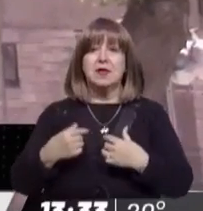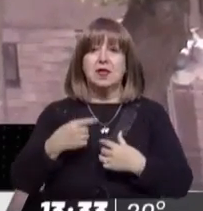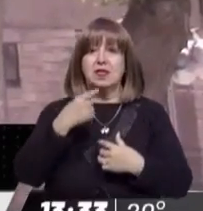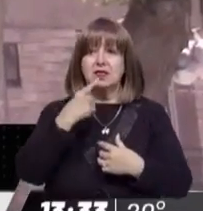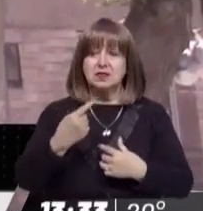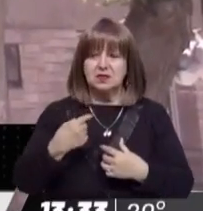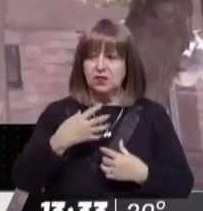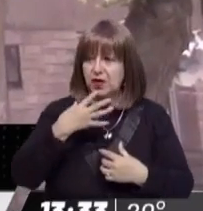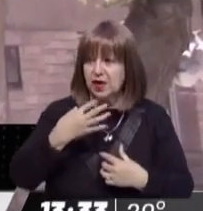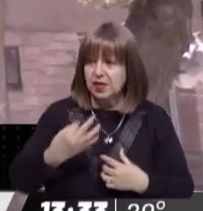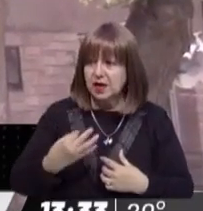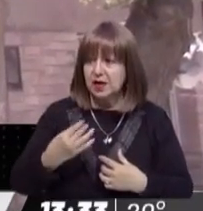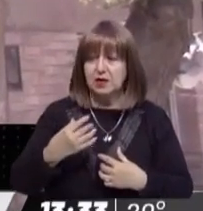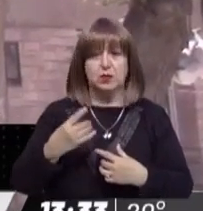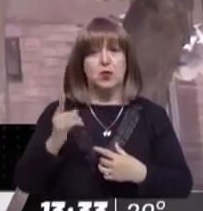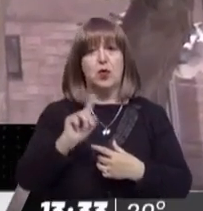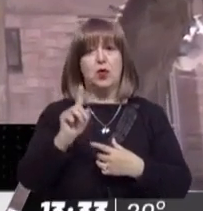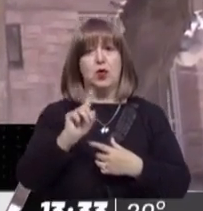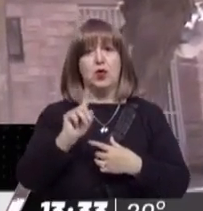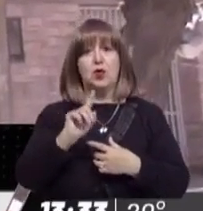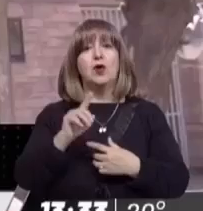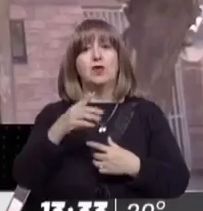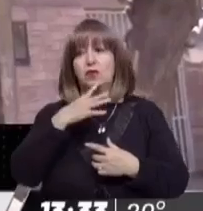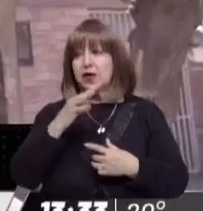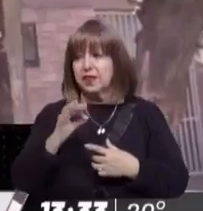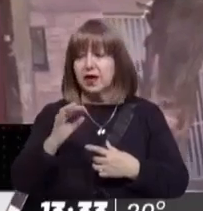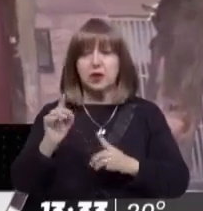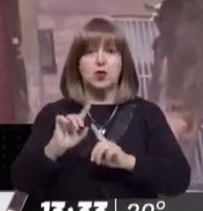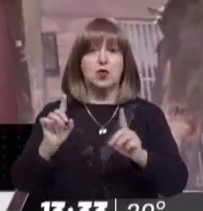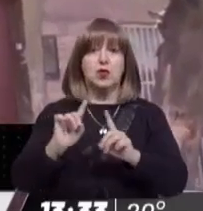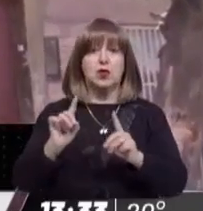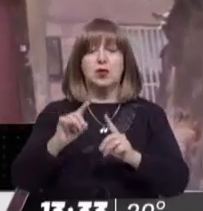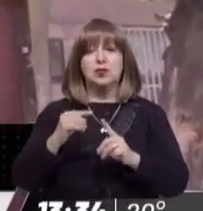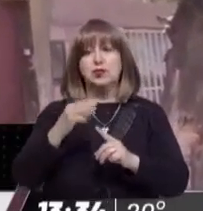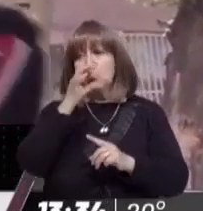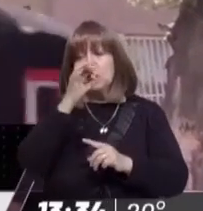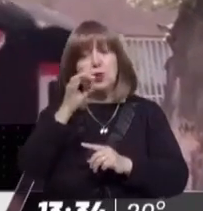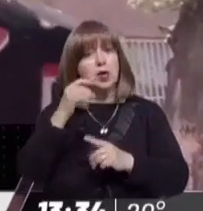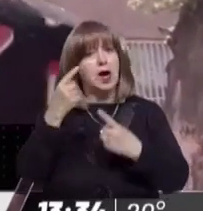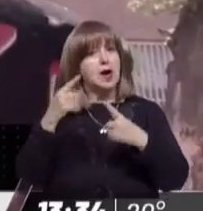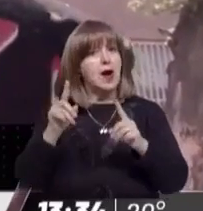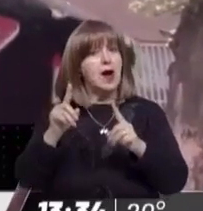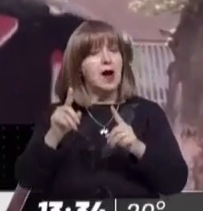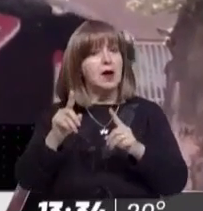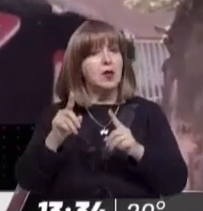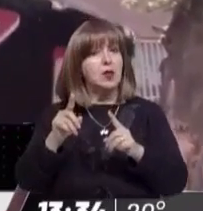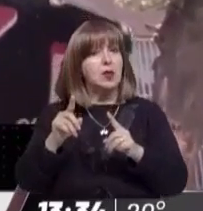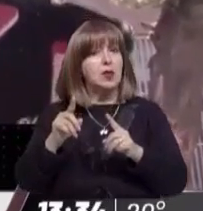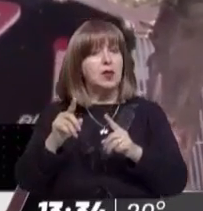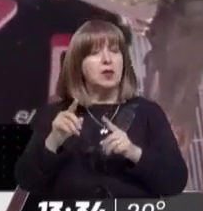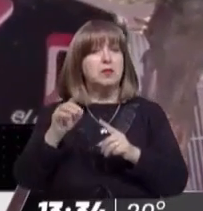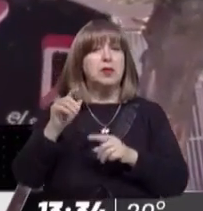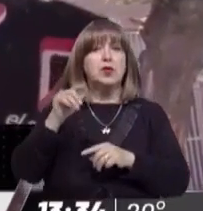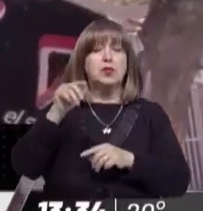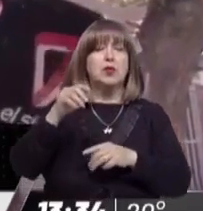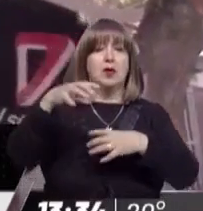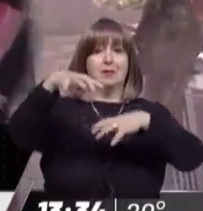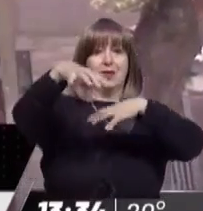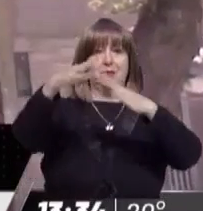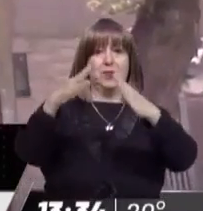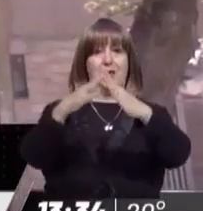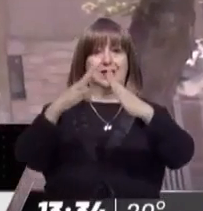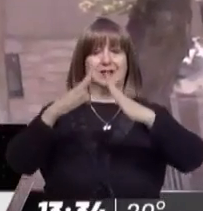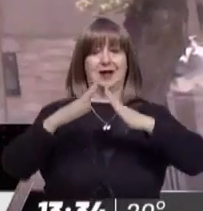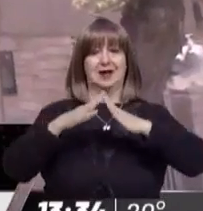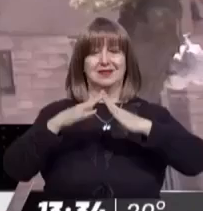me lo contaron porque no no lo esperábamos no nunca vimos nada raro pero si sabían inconvenientes de poblete en relación al